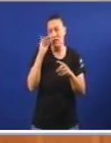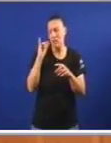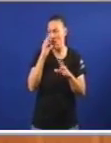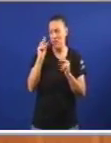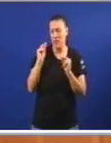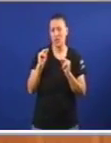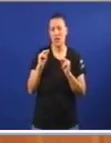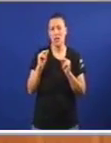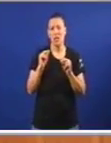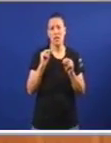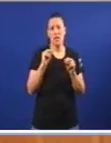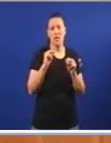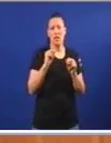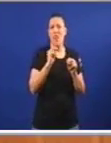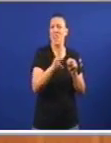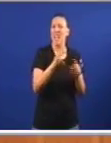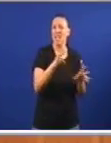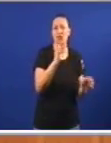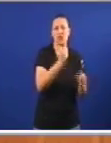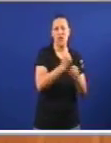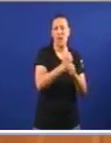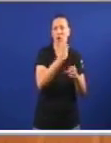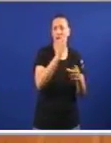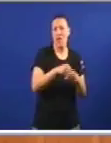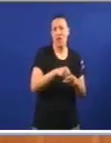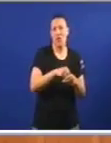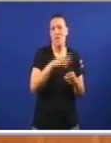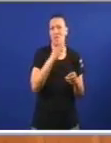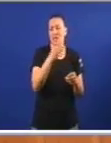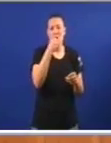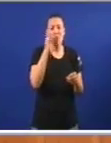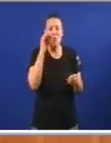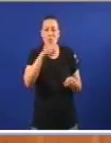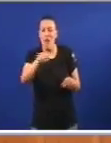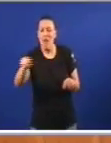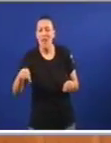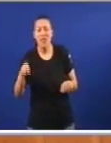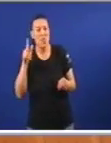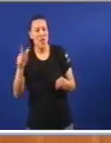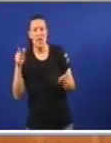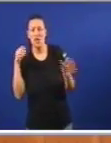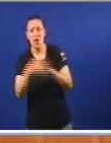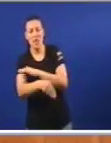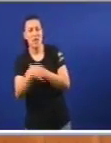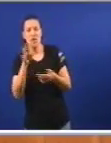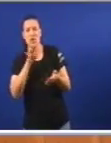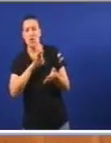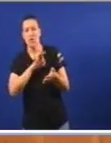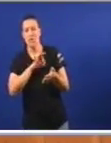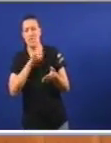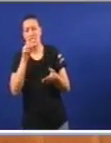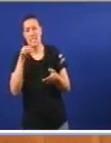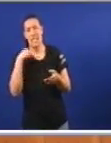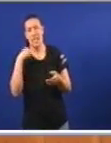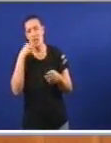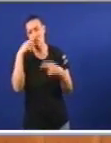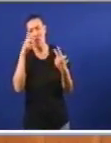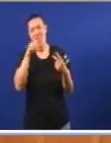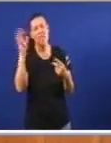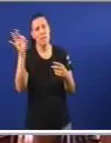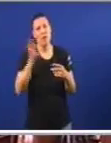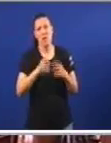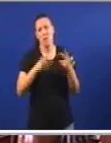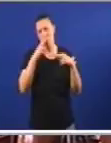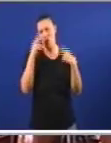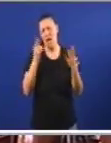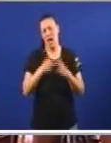remato xa, con dereitos no seu traballo e o dereito das galegas e galegos a acceder a unha sanidade 100% pública de calidade. Mais nada, moitas